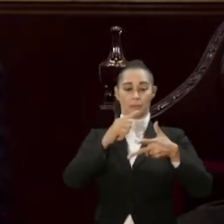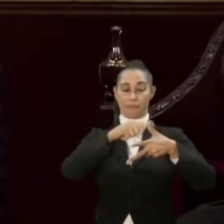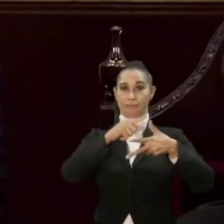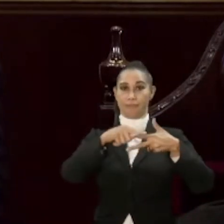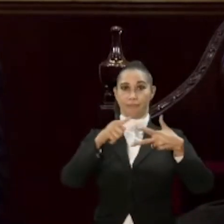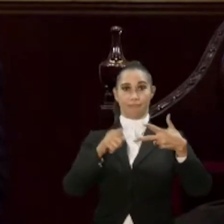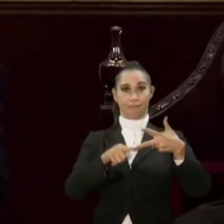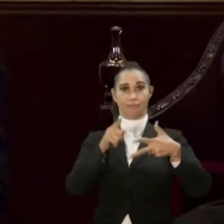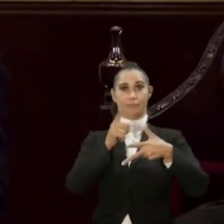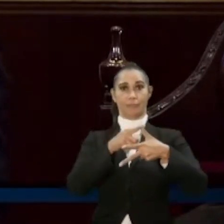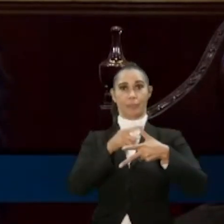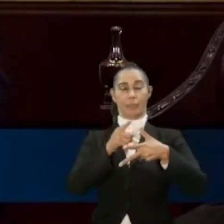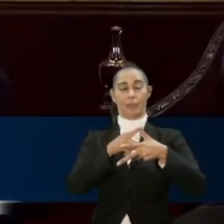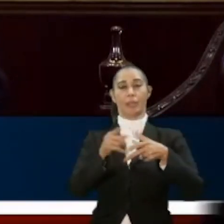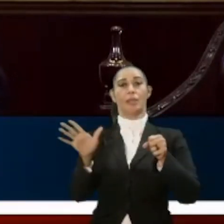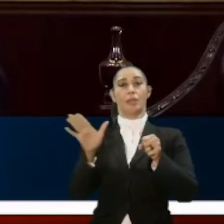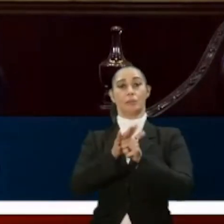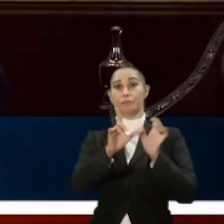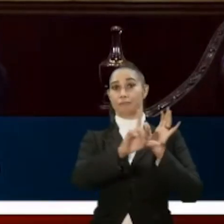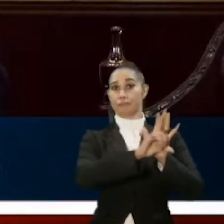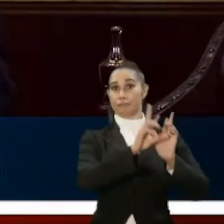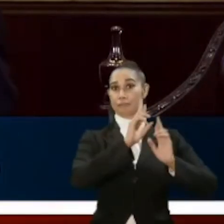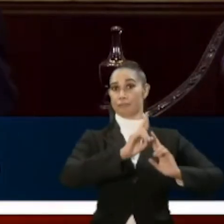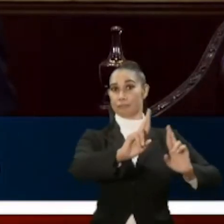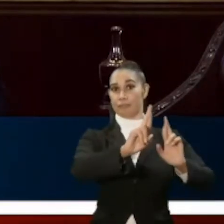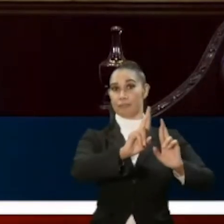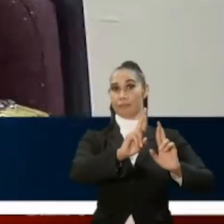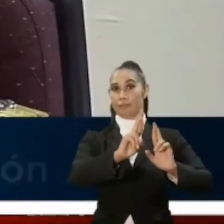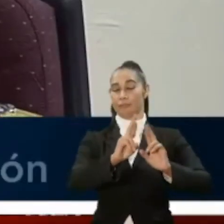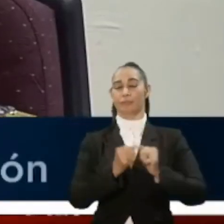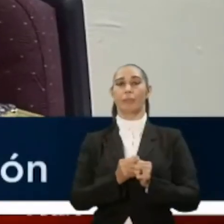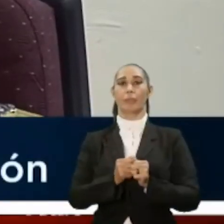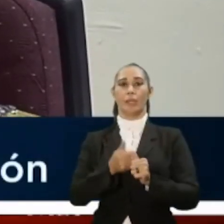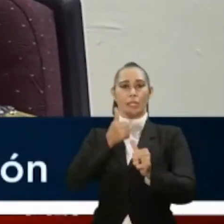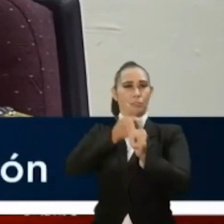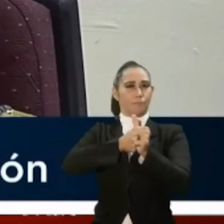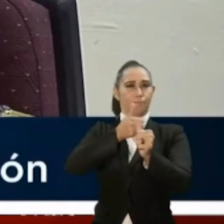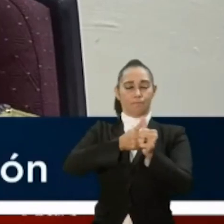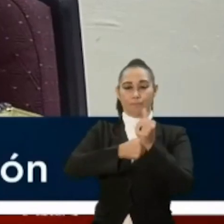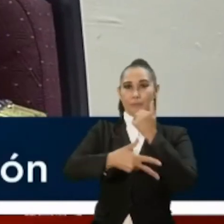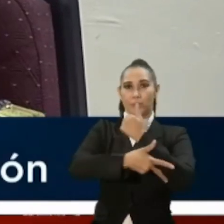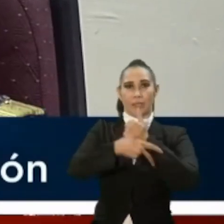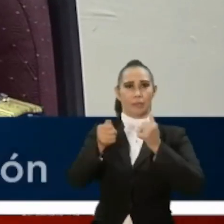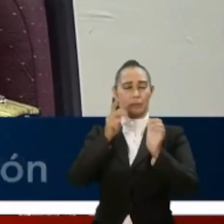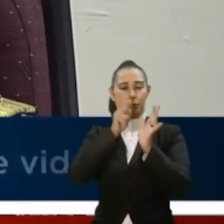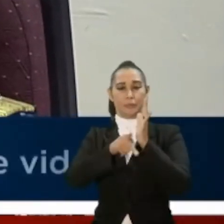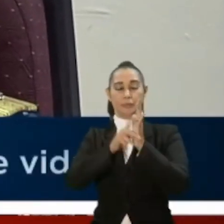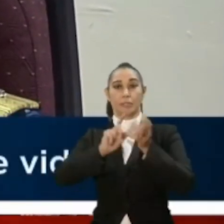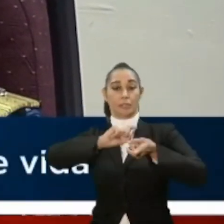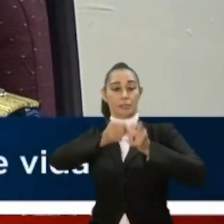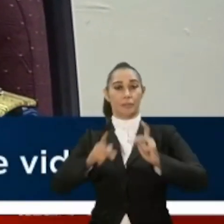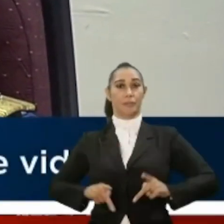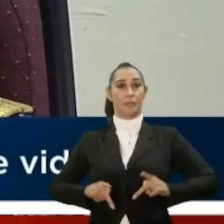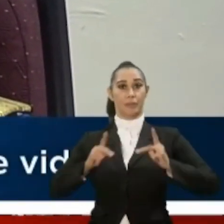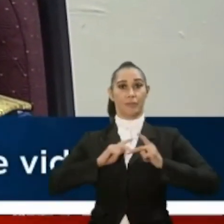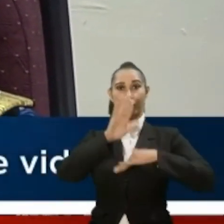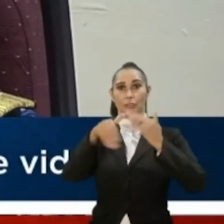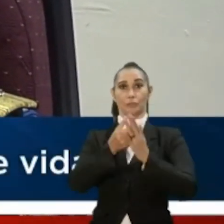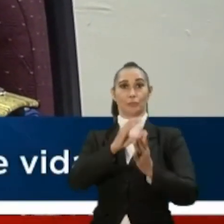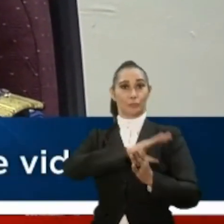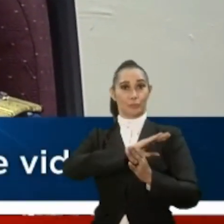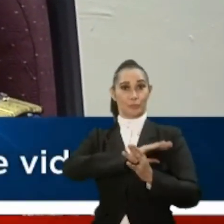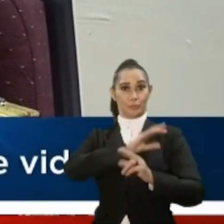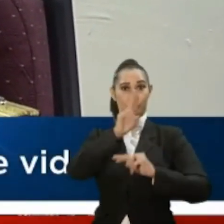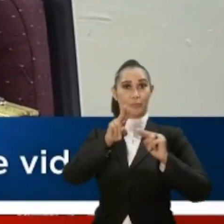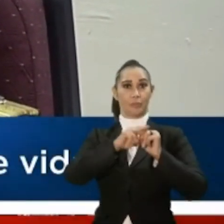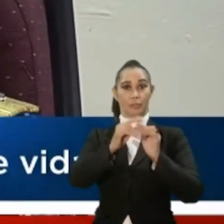básicos: el cumplimiento de la ley, la lucha contra la corrupción y la mejora de las condiciones de vida de sus agentes y de